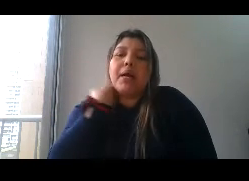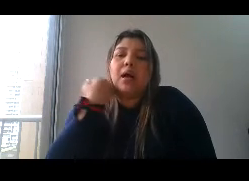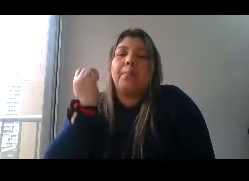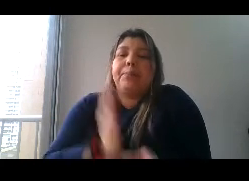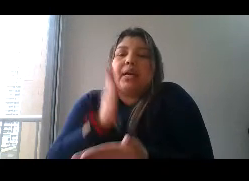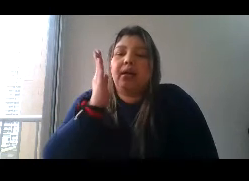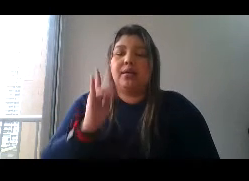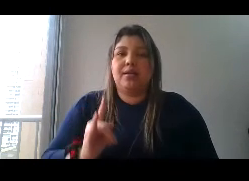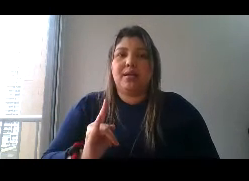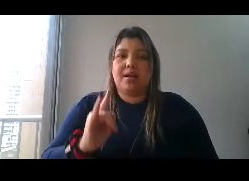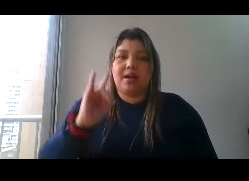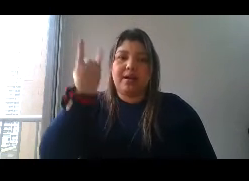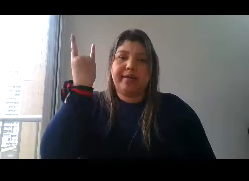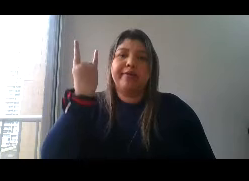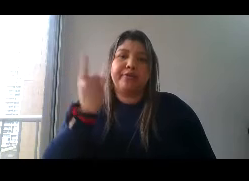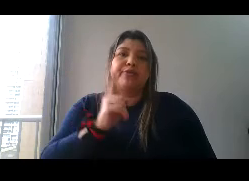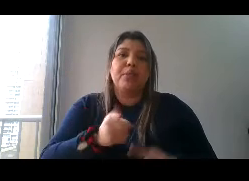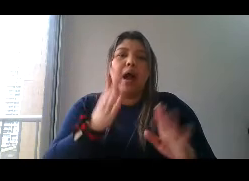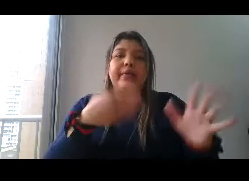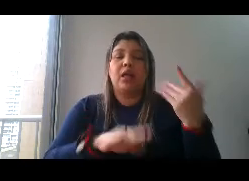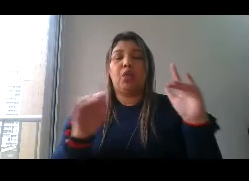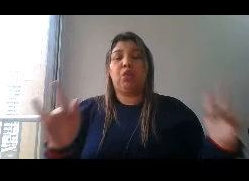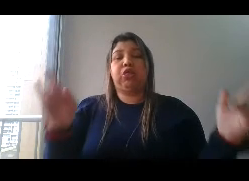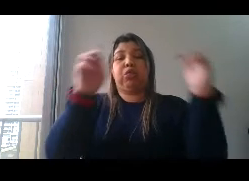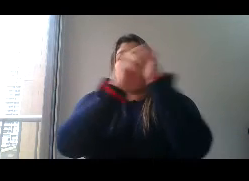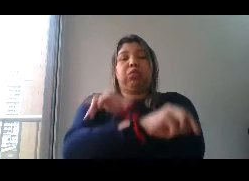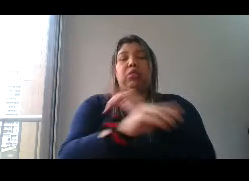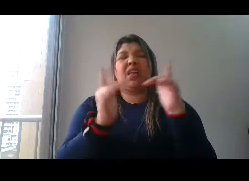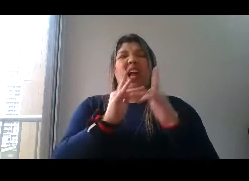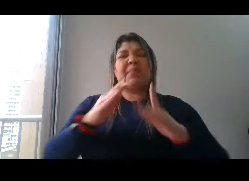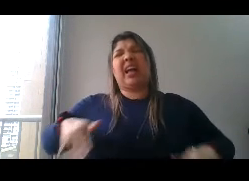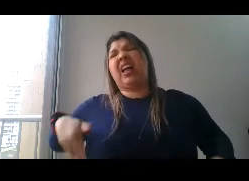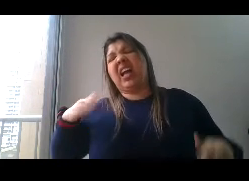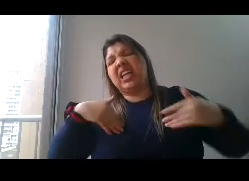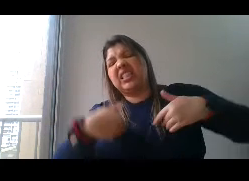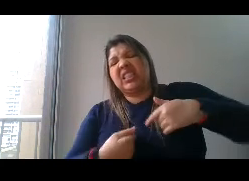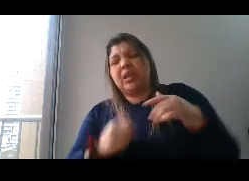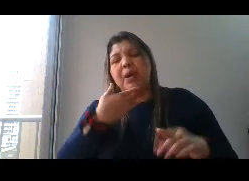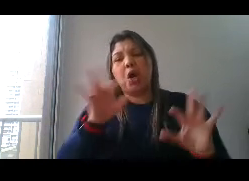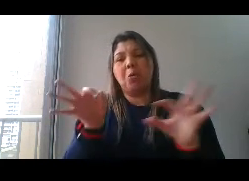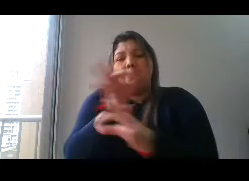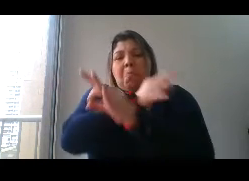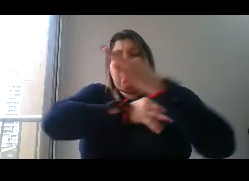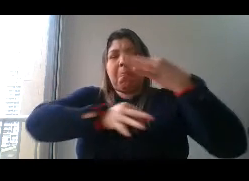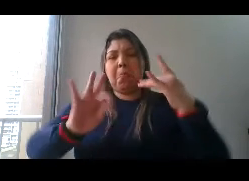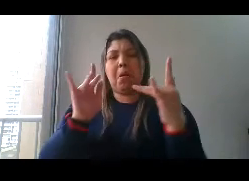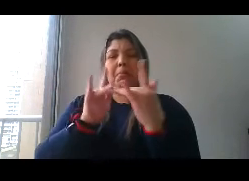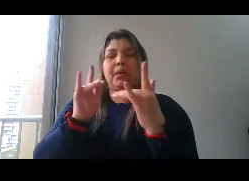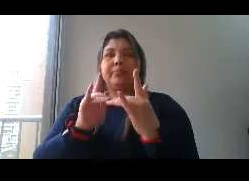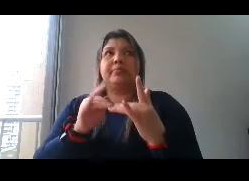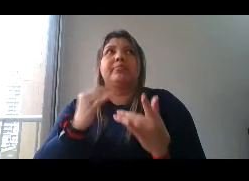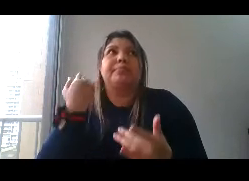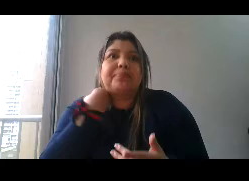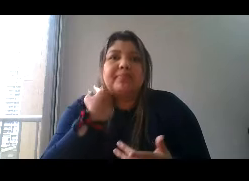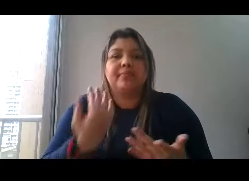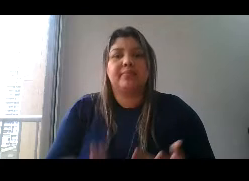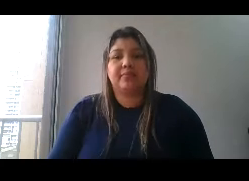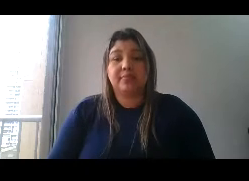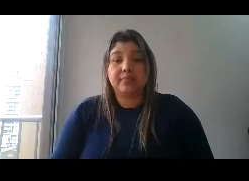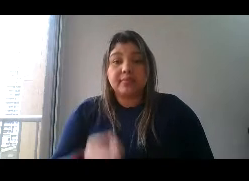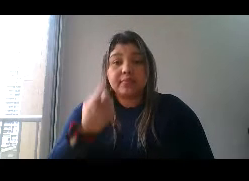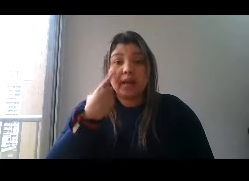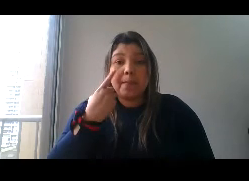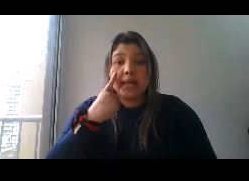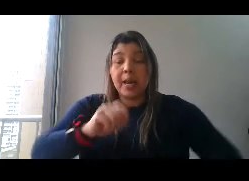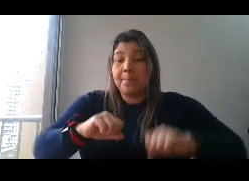las instituciones de salud. Miren los casos que sucedieron en Bogotá, que no se